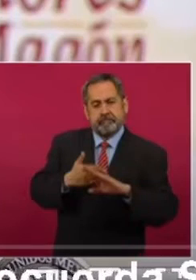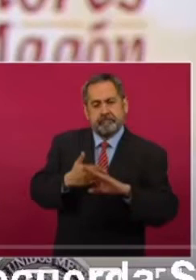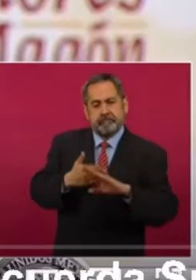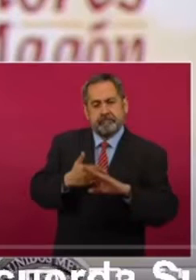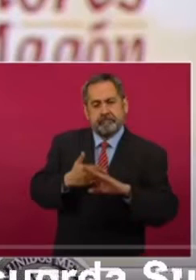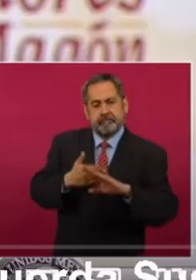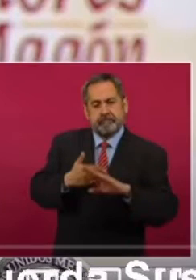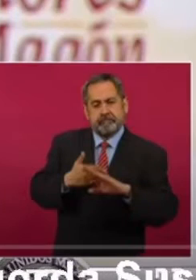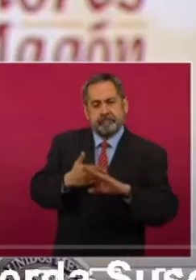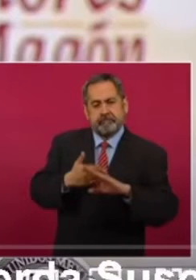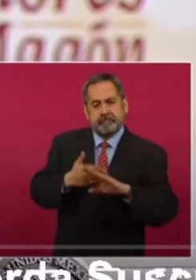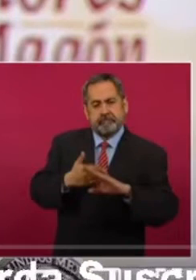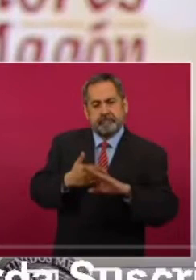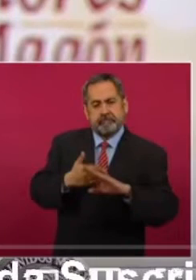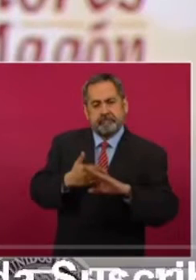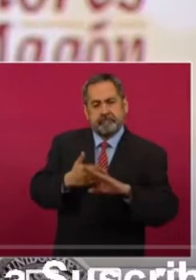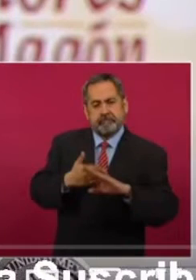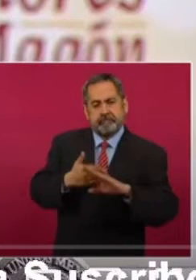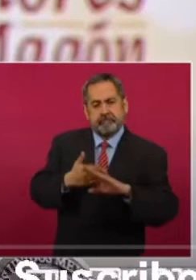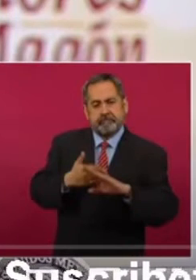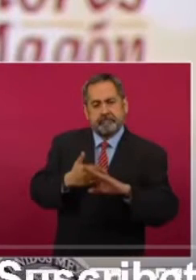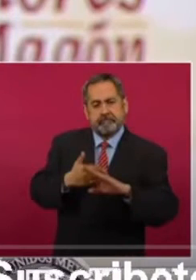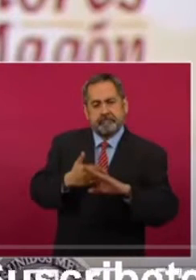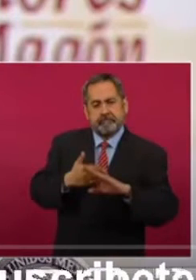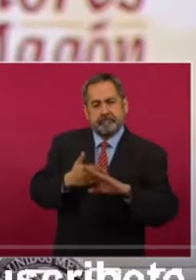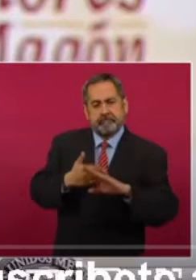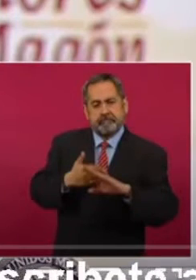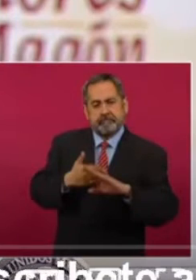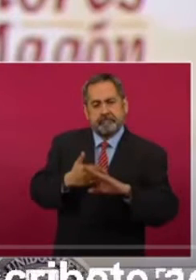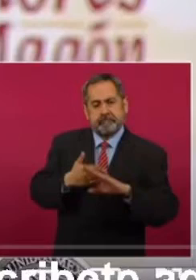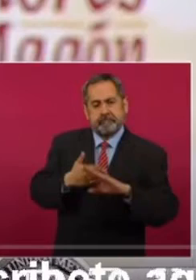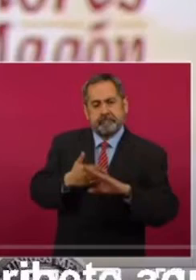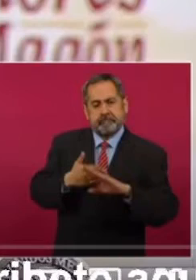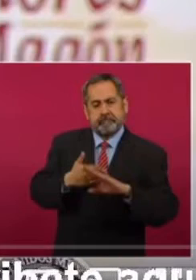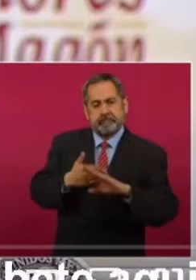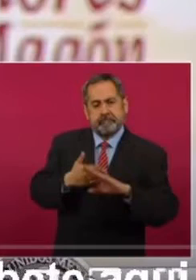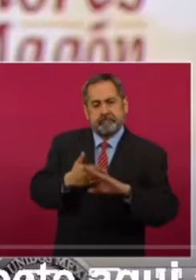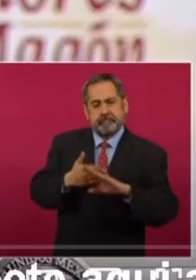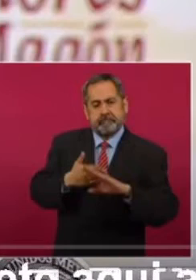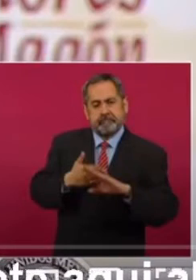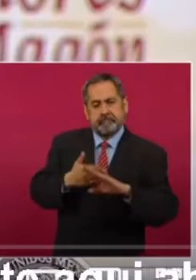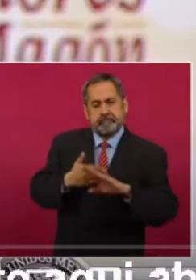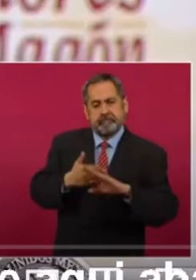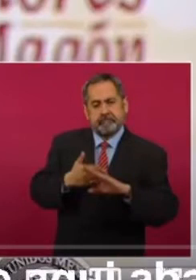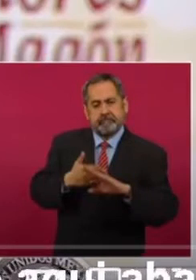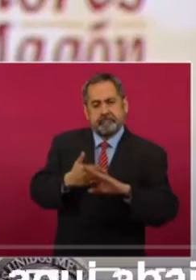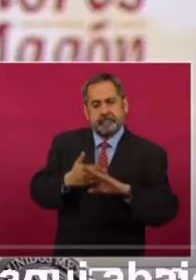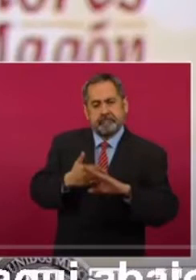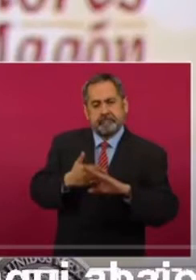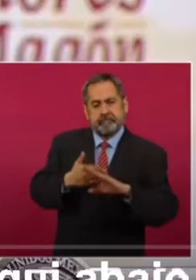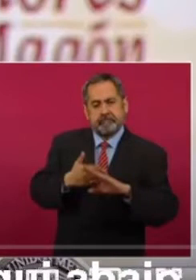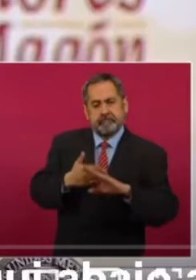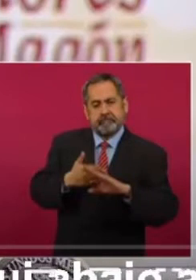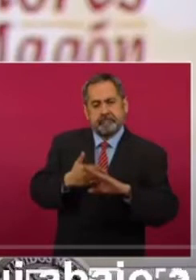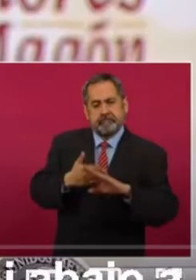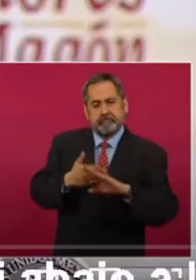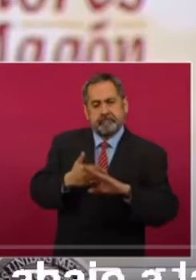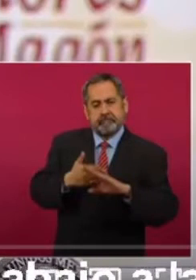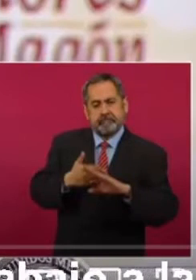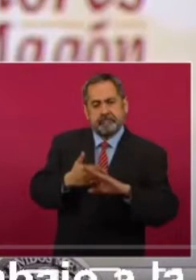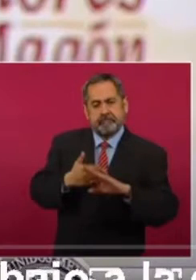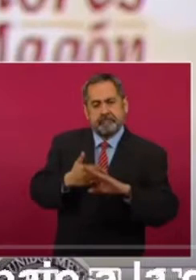a méxico a robarse la robarse la luz y a robarse el dinero de mexico